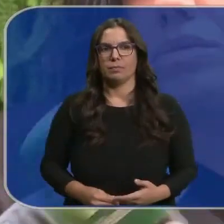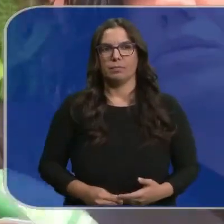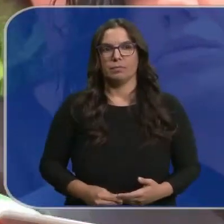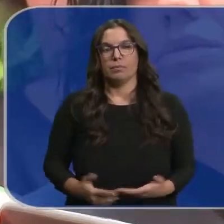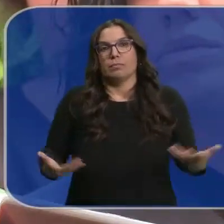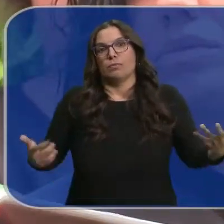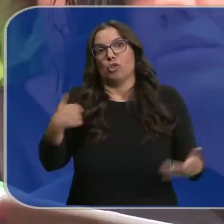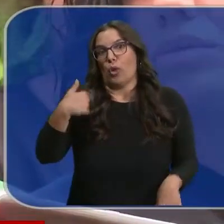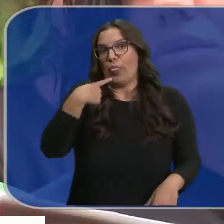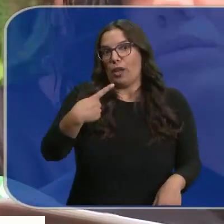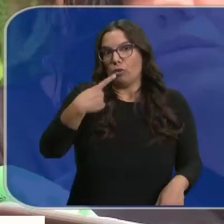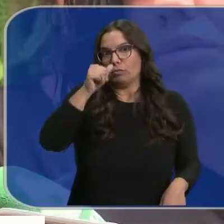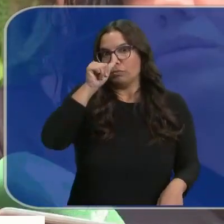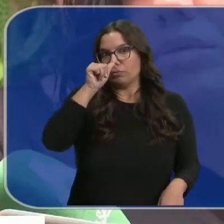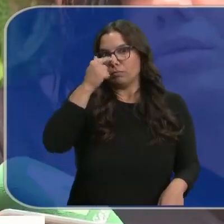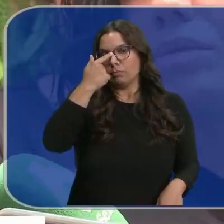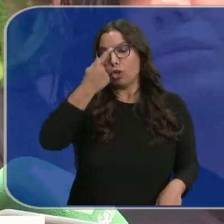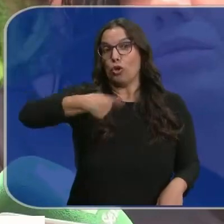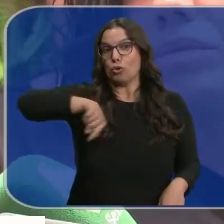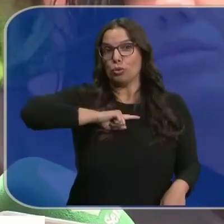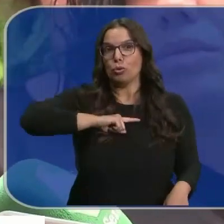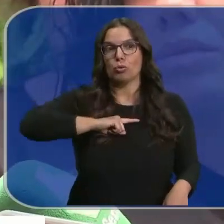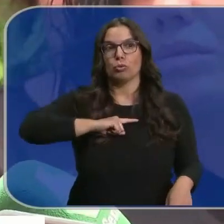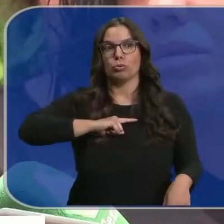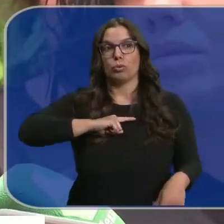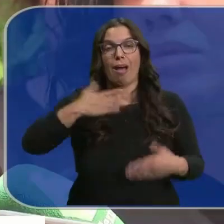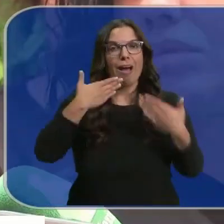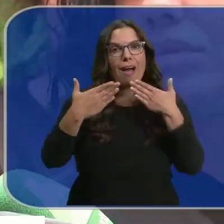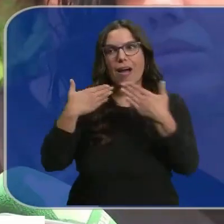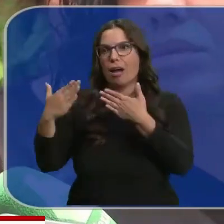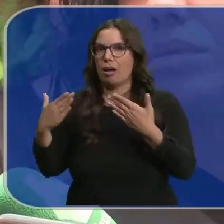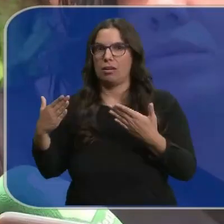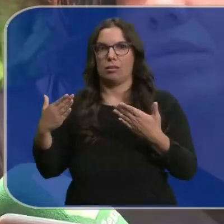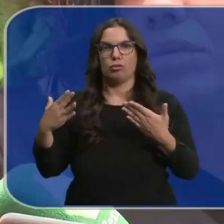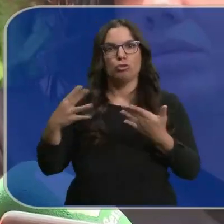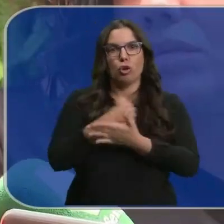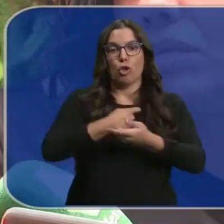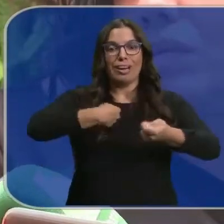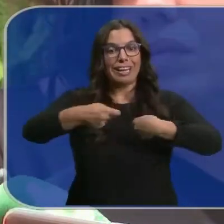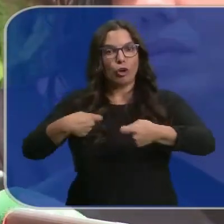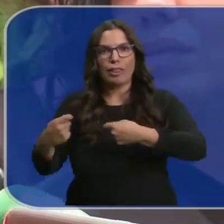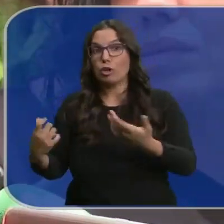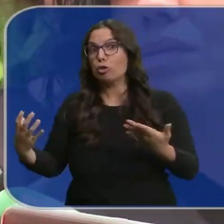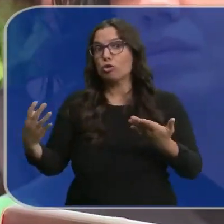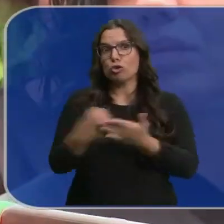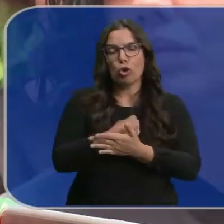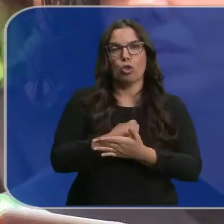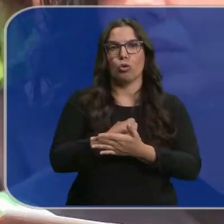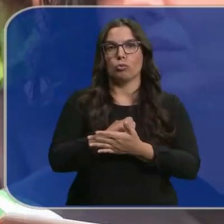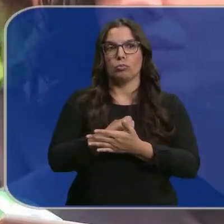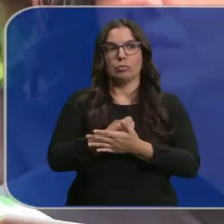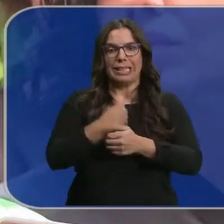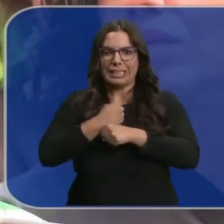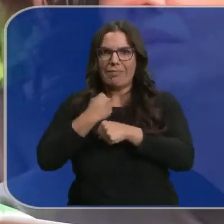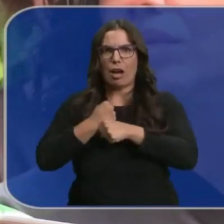Bueno, yo les digo que nosotros desde luego, todas las conversaciones, todas las negociaciones, todo lo que